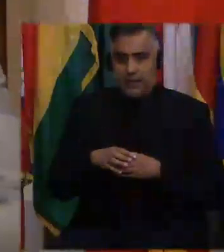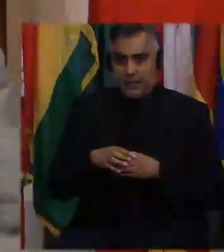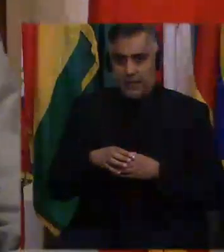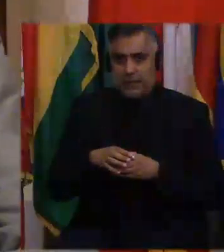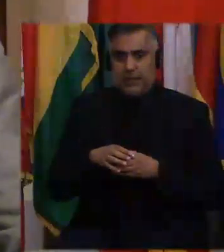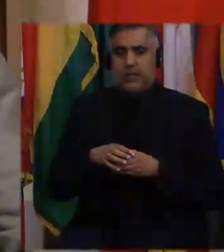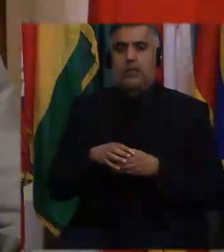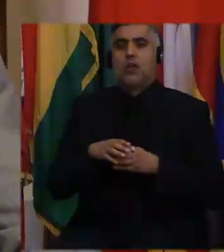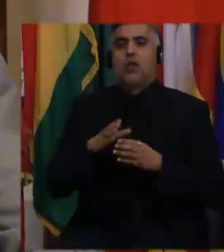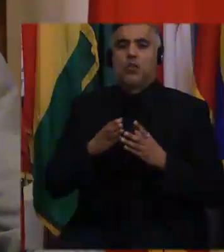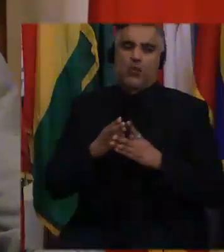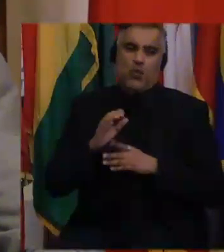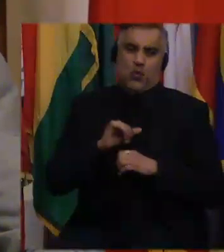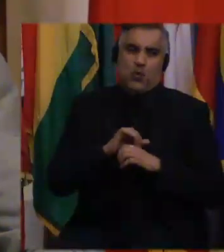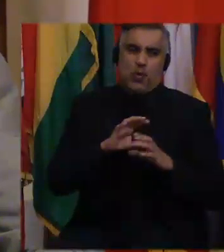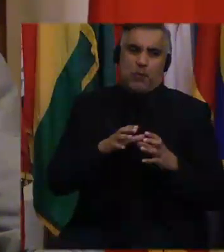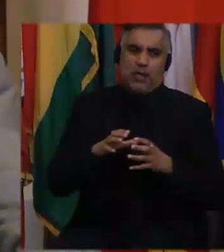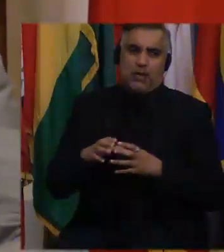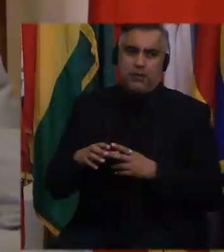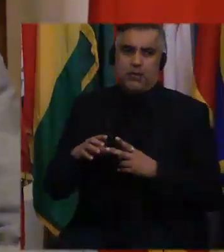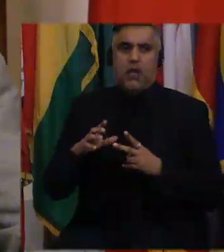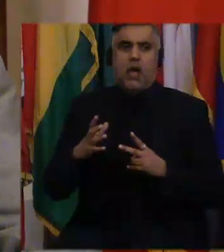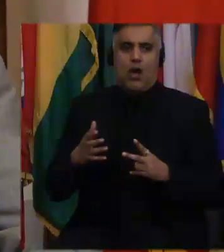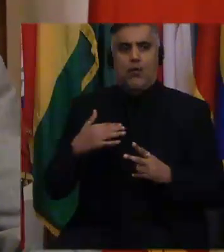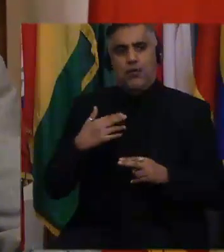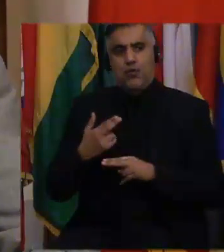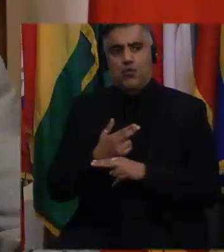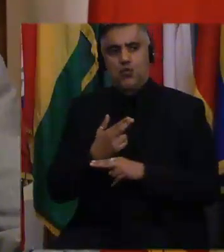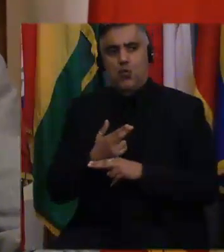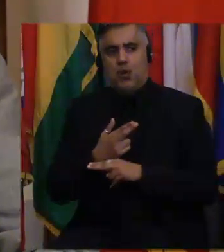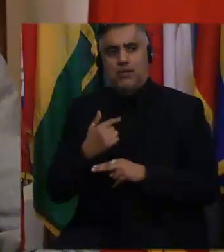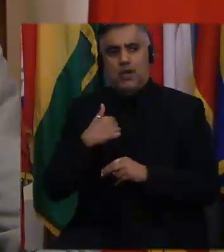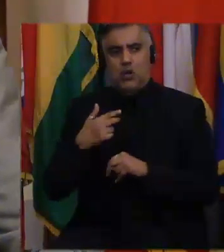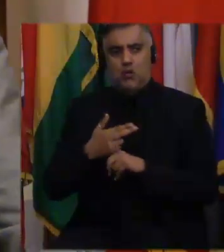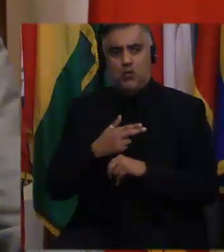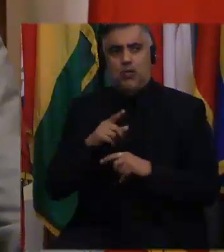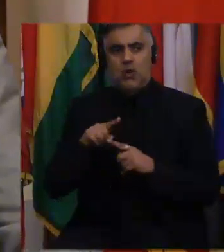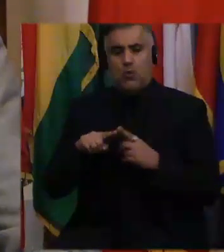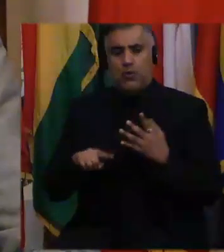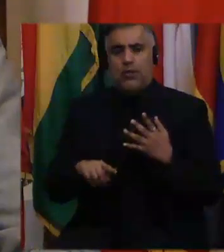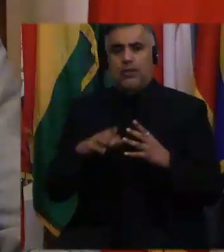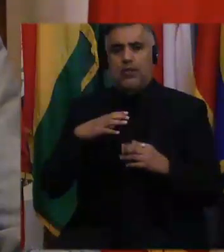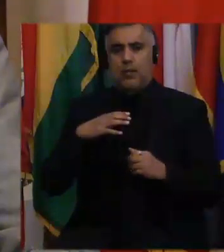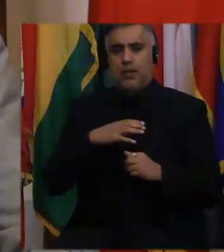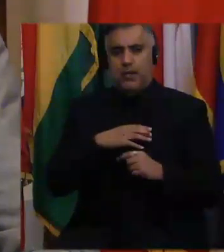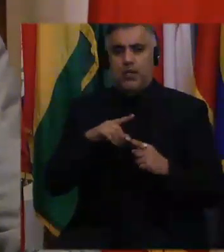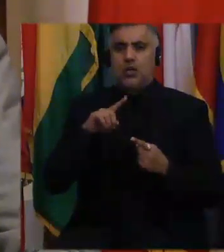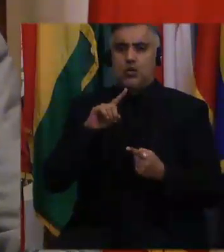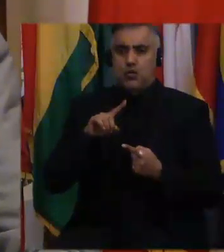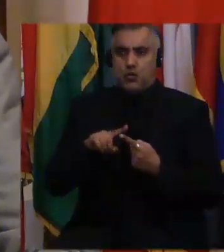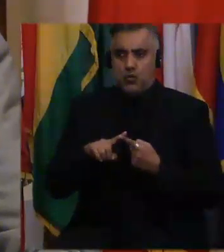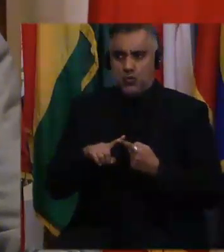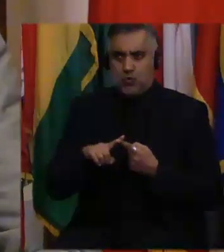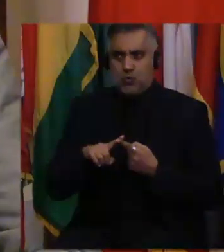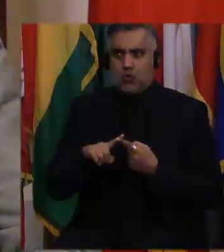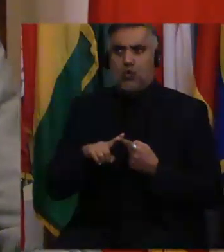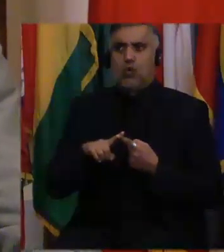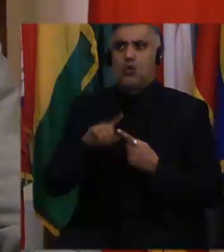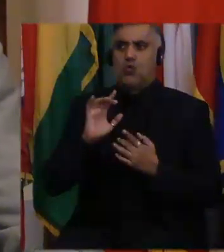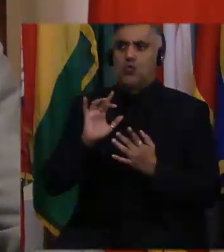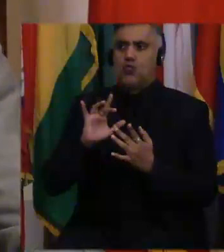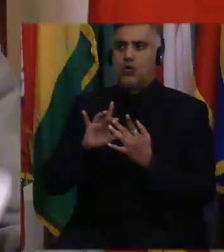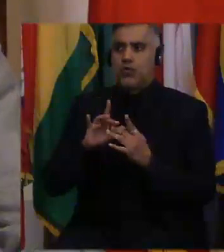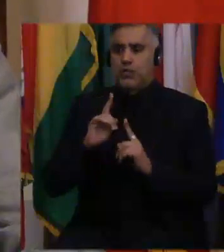mecanismos usuales que se utilizan en ámbito de la Comisión para alcanzar sus objetivos